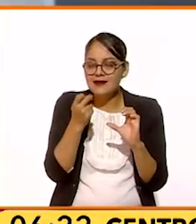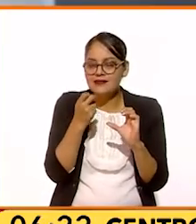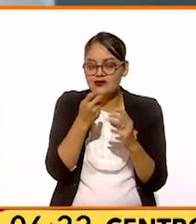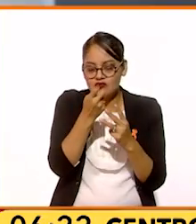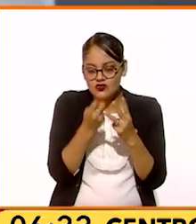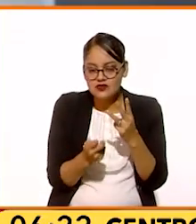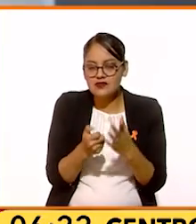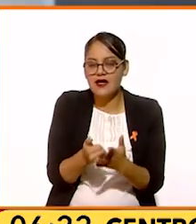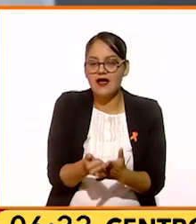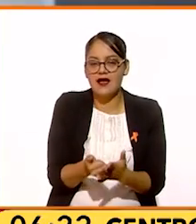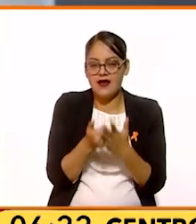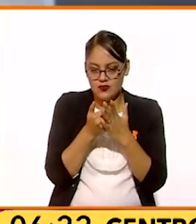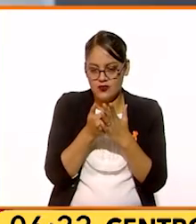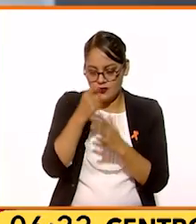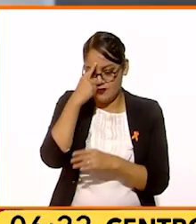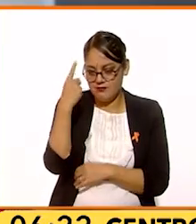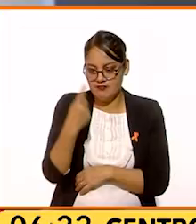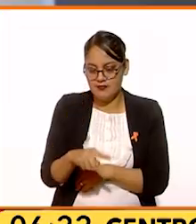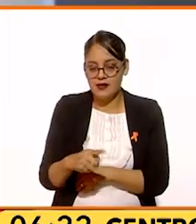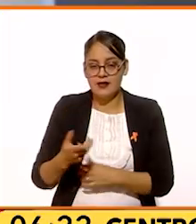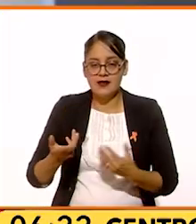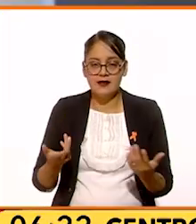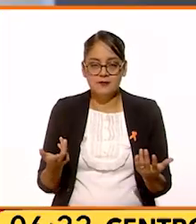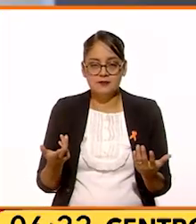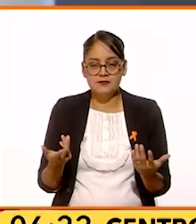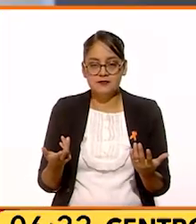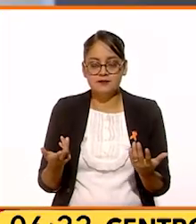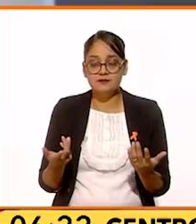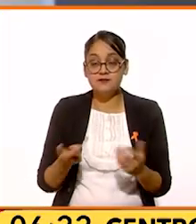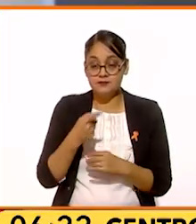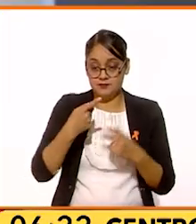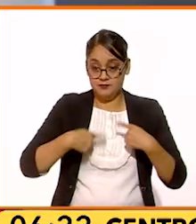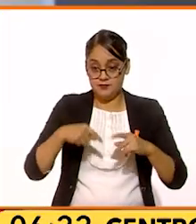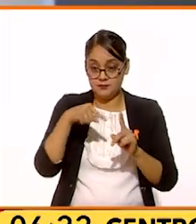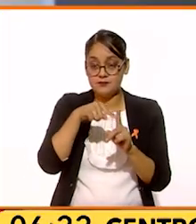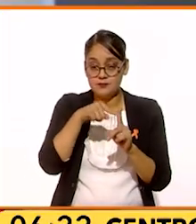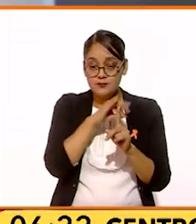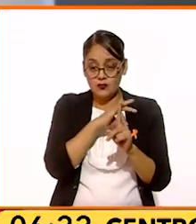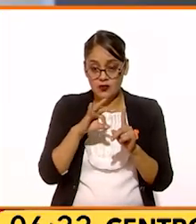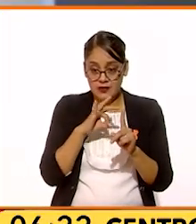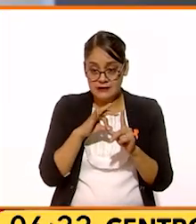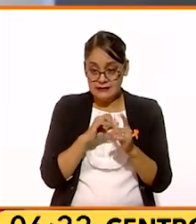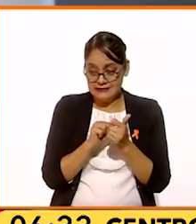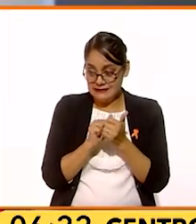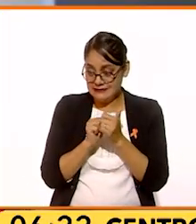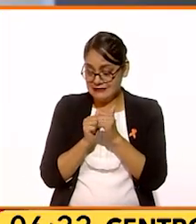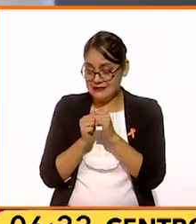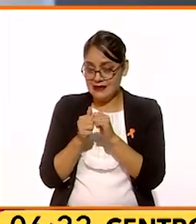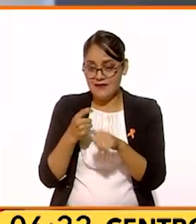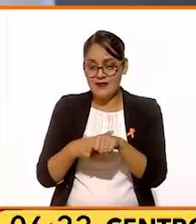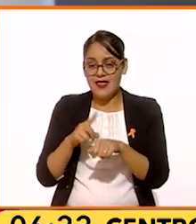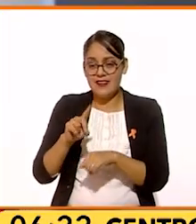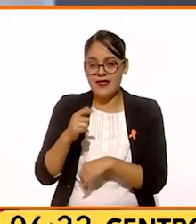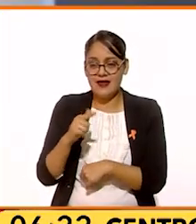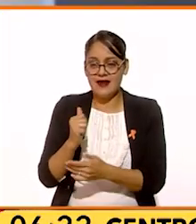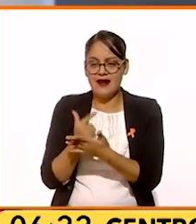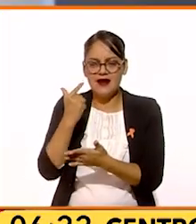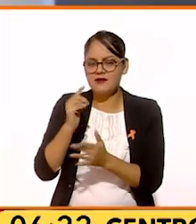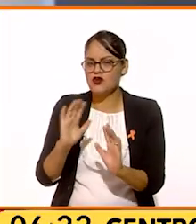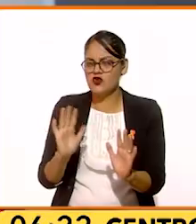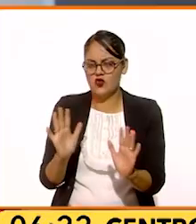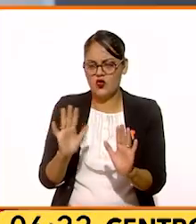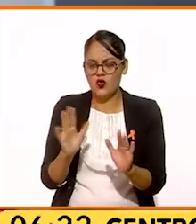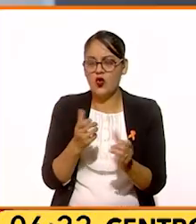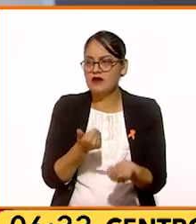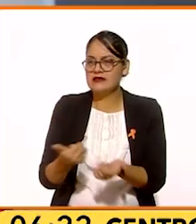de manera sustantiva el que la persona pueda progresar hacia la gravedad y que requiera de hospitalización o